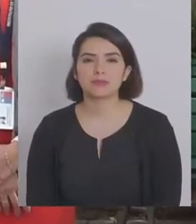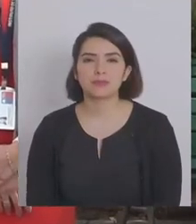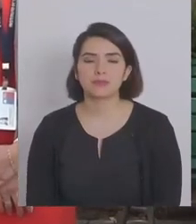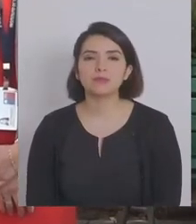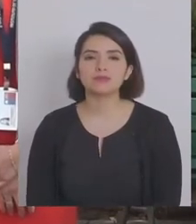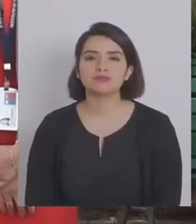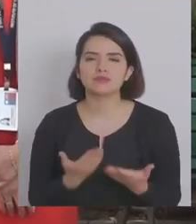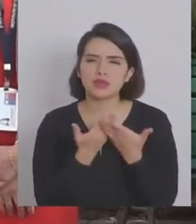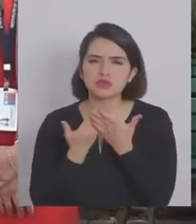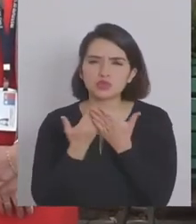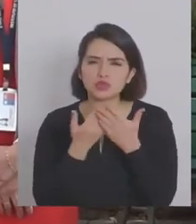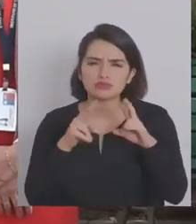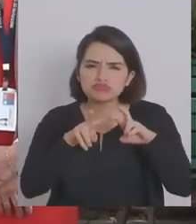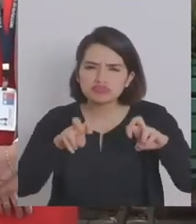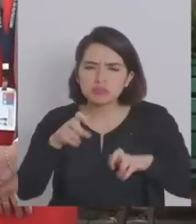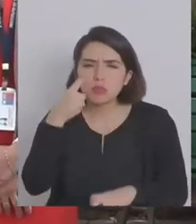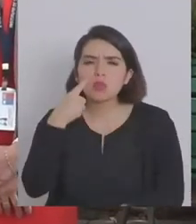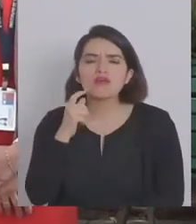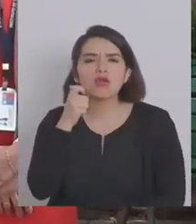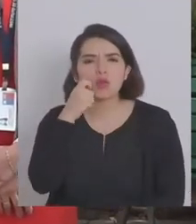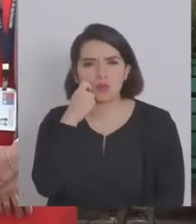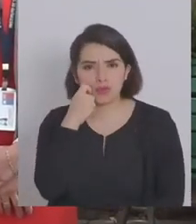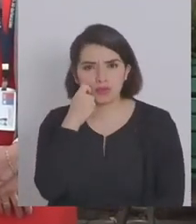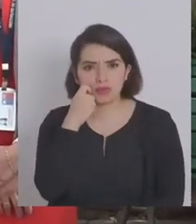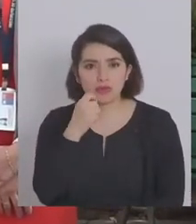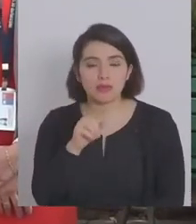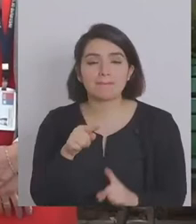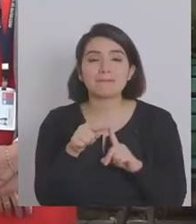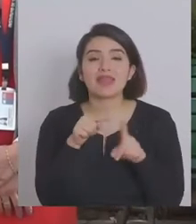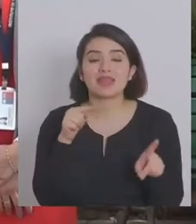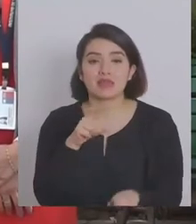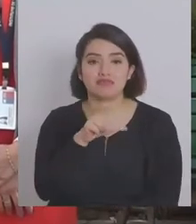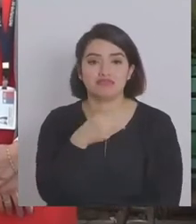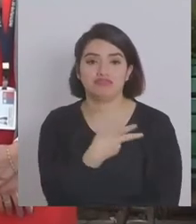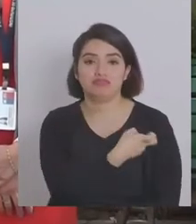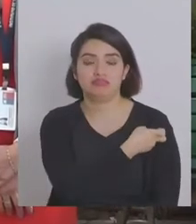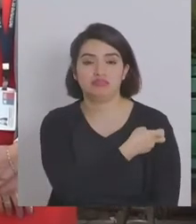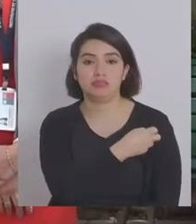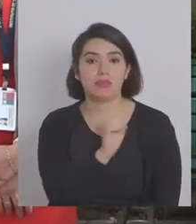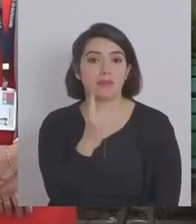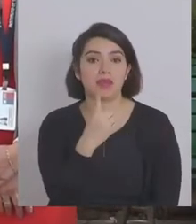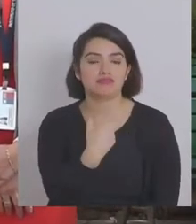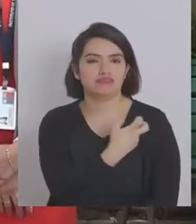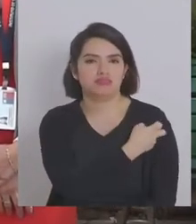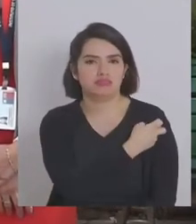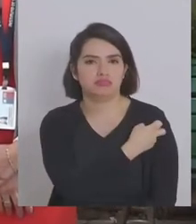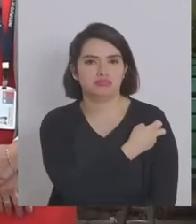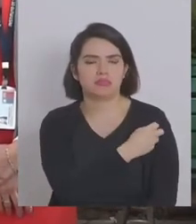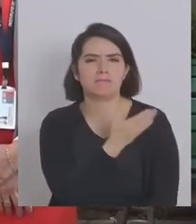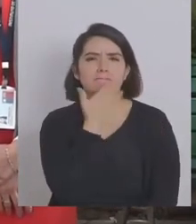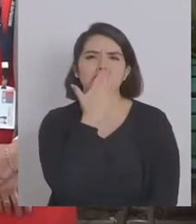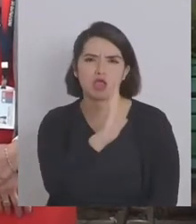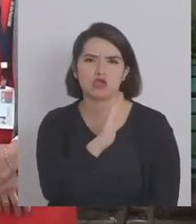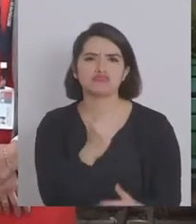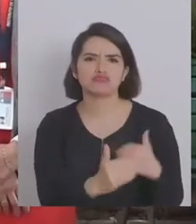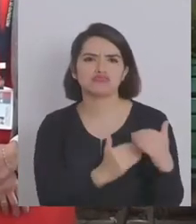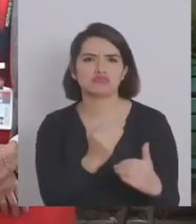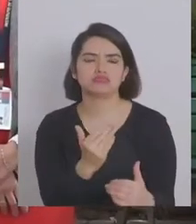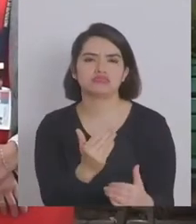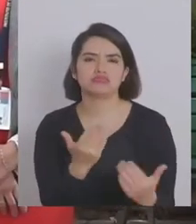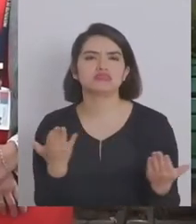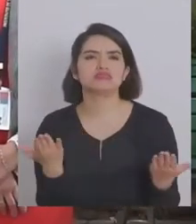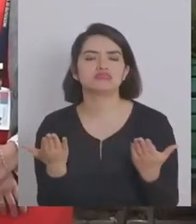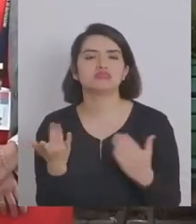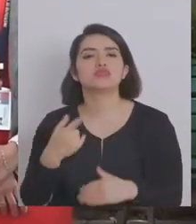en una parte del estudio clínico, donde en el fondo al aplicar media dosis, la primera dosis daba una mayor eficacia, nos quedamos con